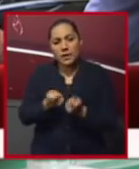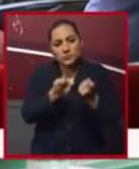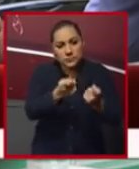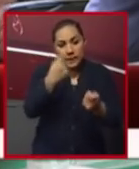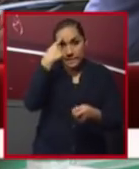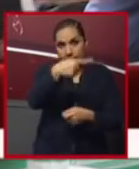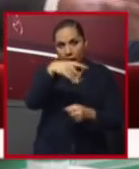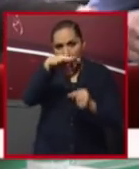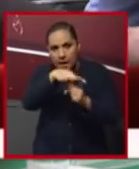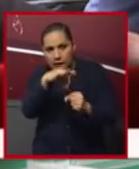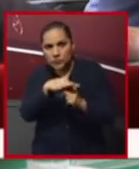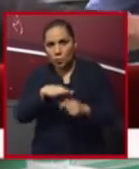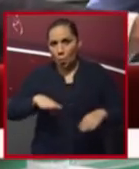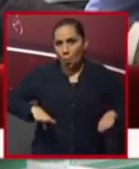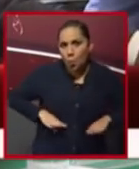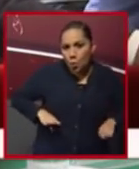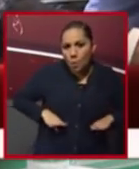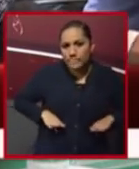tener Morena,